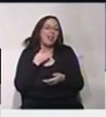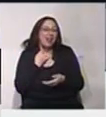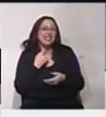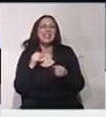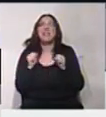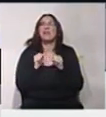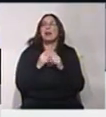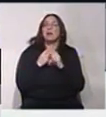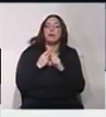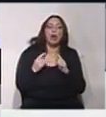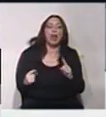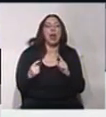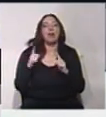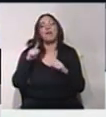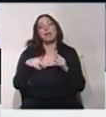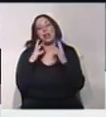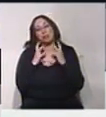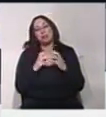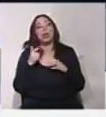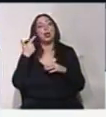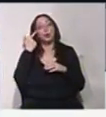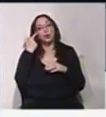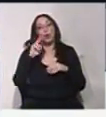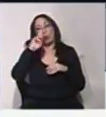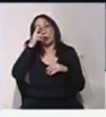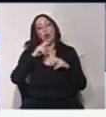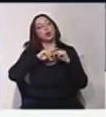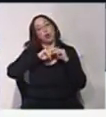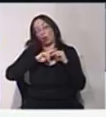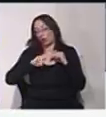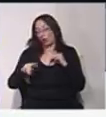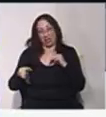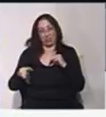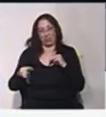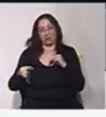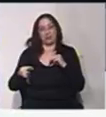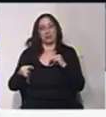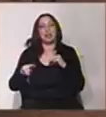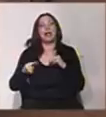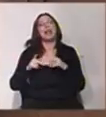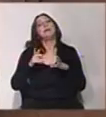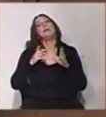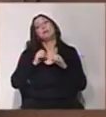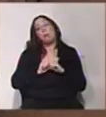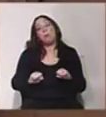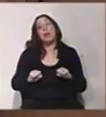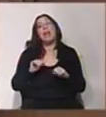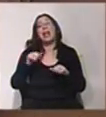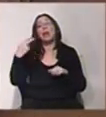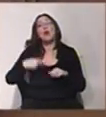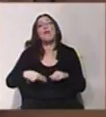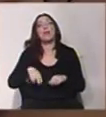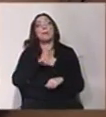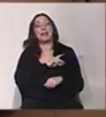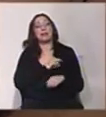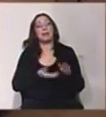largo, y por eso. No, los suicidios en Uruguay son constantes. Claro. Es decir, son. te diría más, se producen más en noviembre y en diciembre,